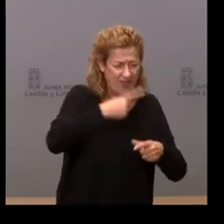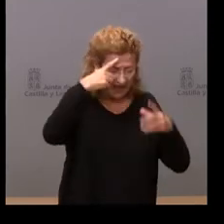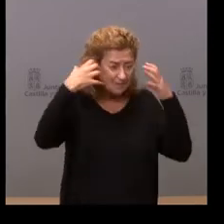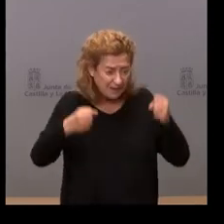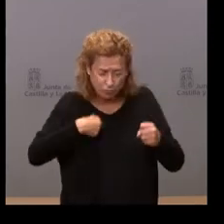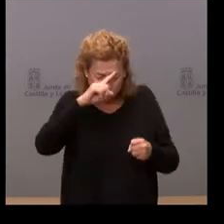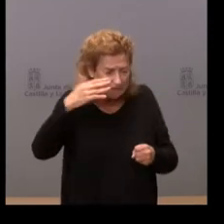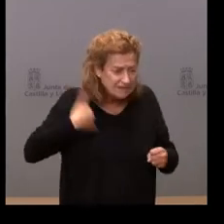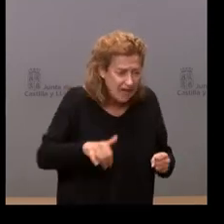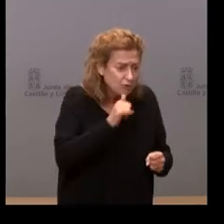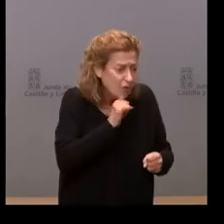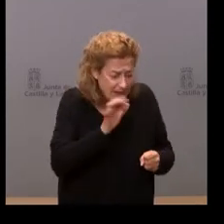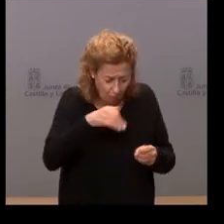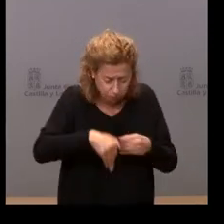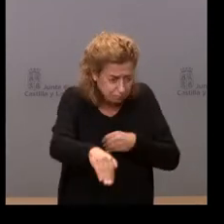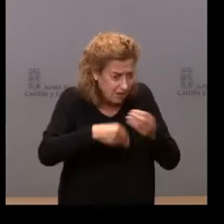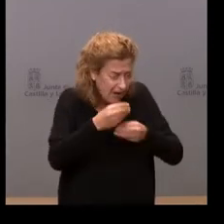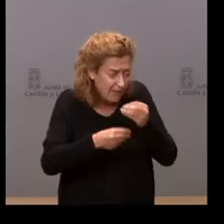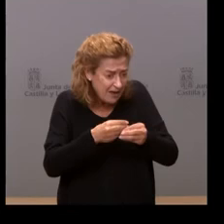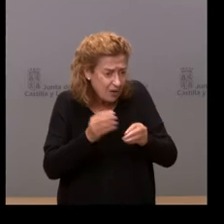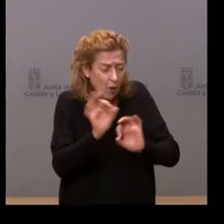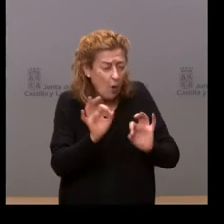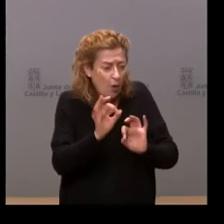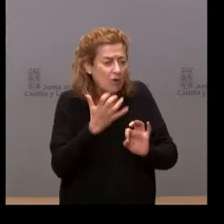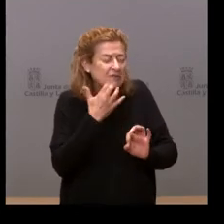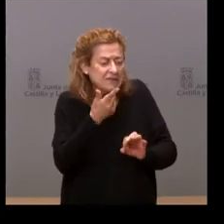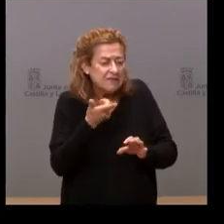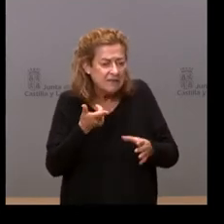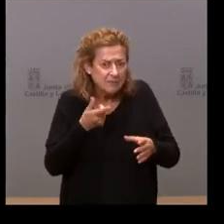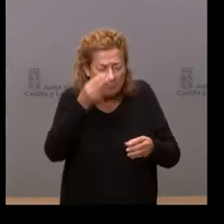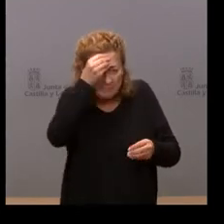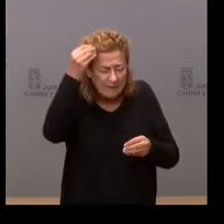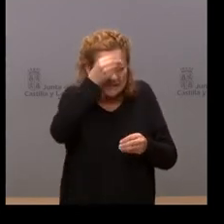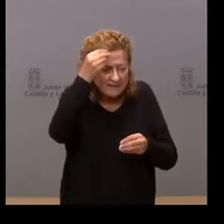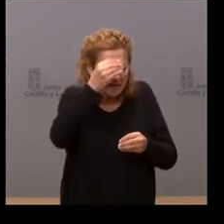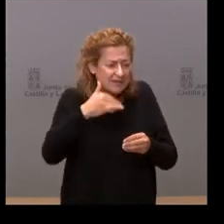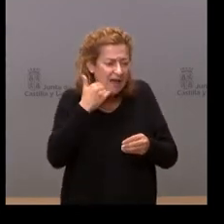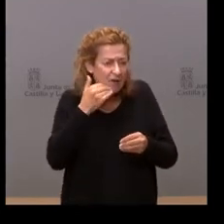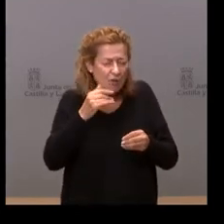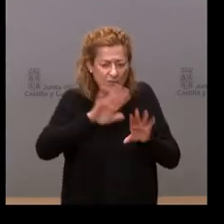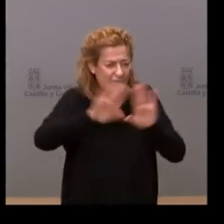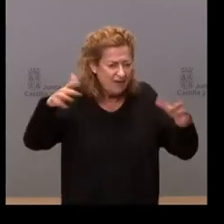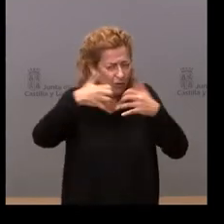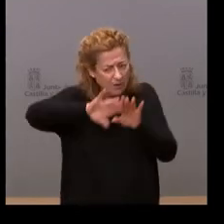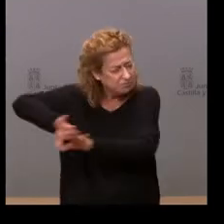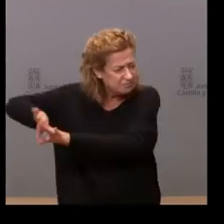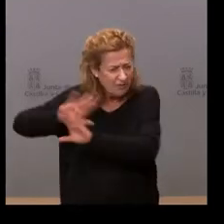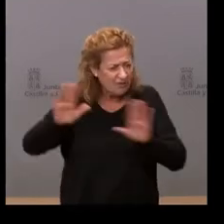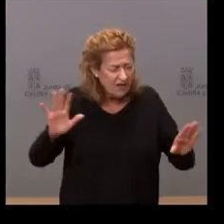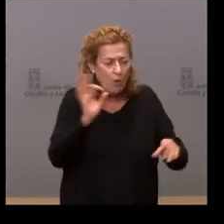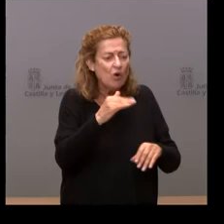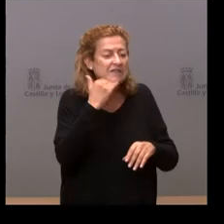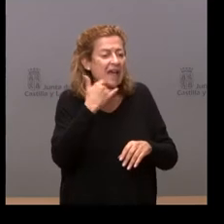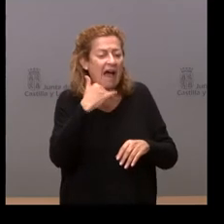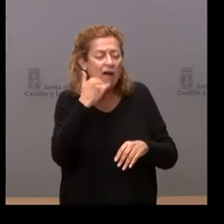hecho ya si lo van a hacer o si se plantean de alguna manera que deje de funcionar si ha habido alguna